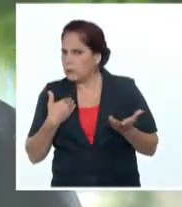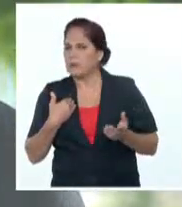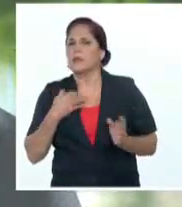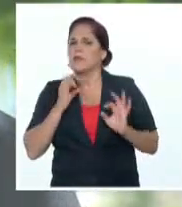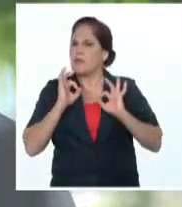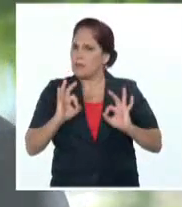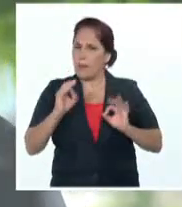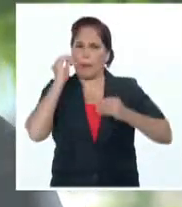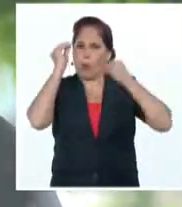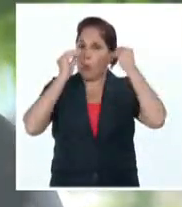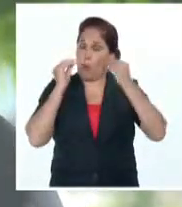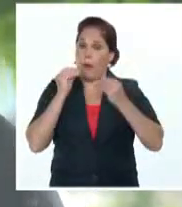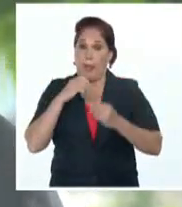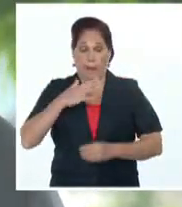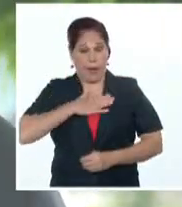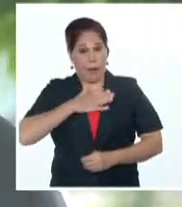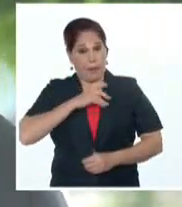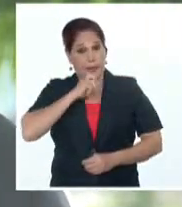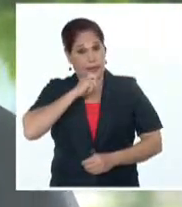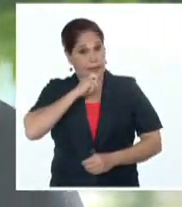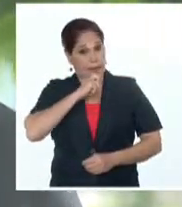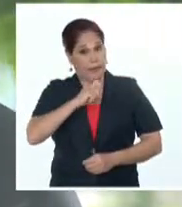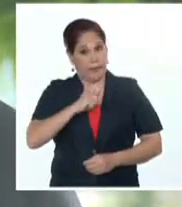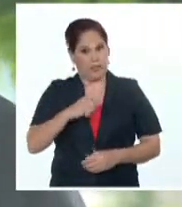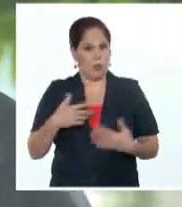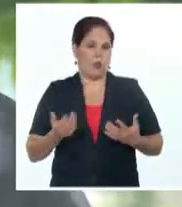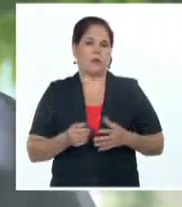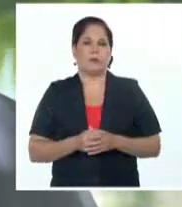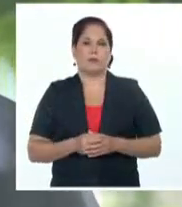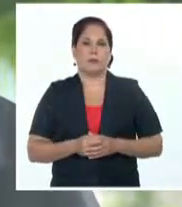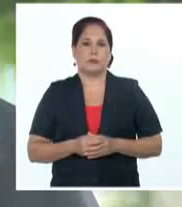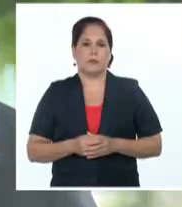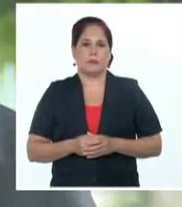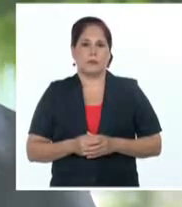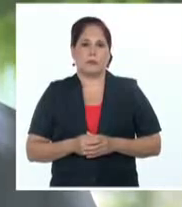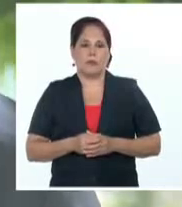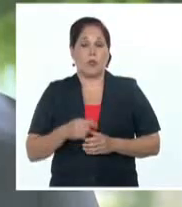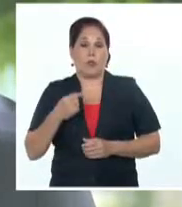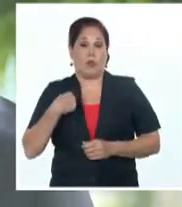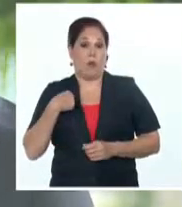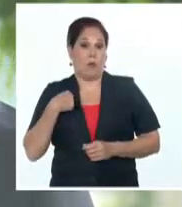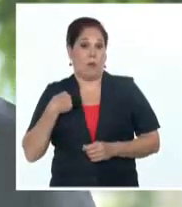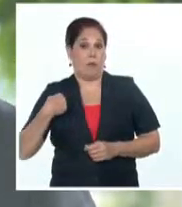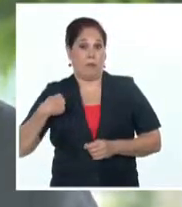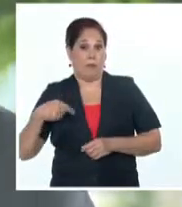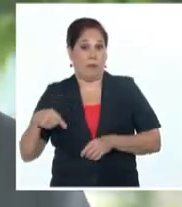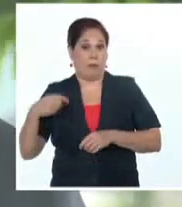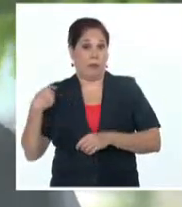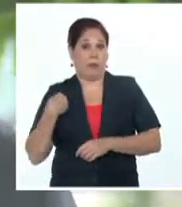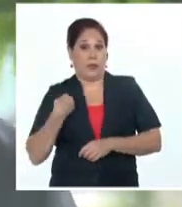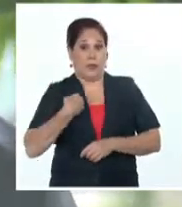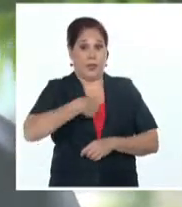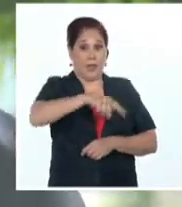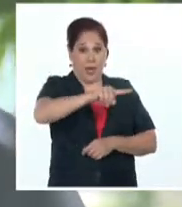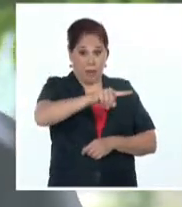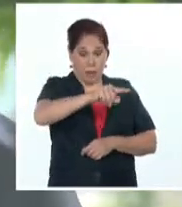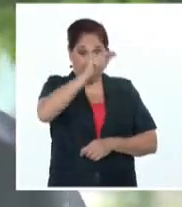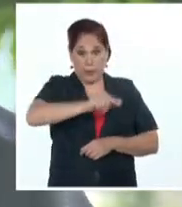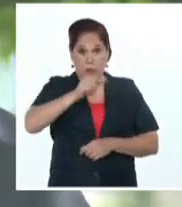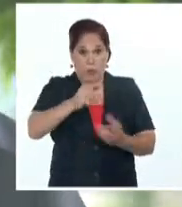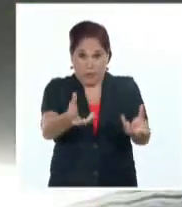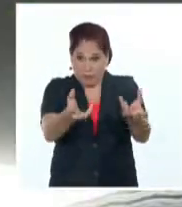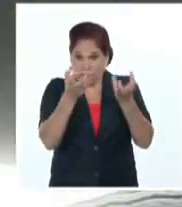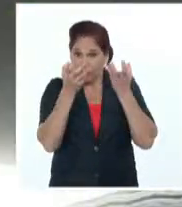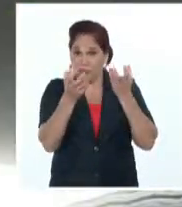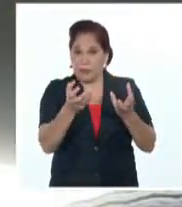El momento más difícil de mi oficio es cuando vas a hacer una transportación o llevas una transportación